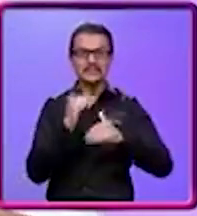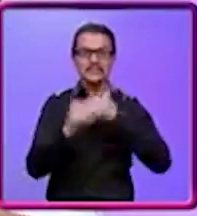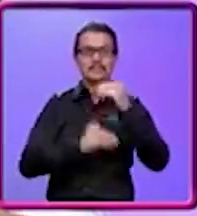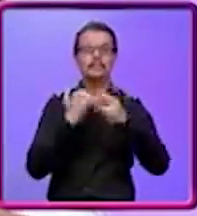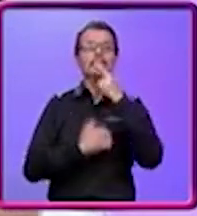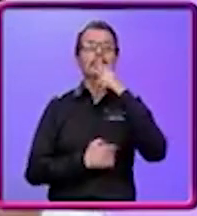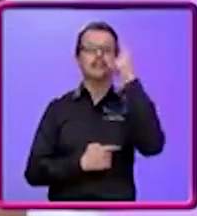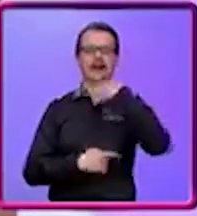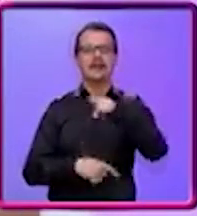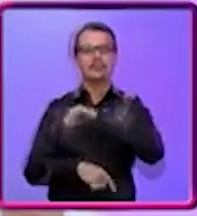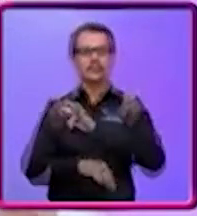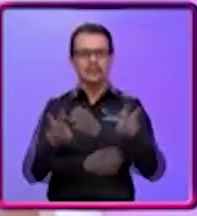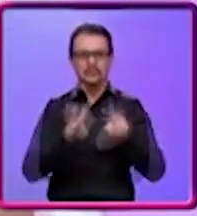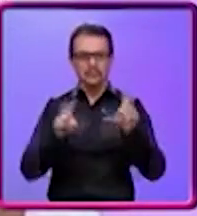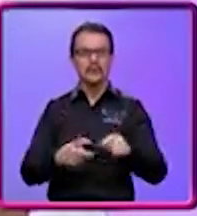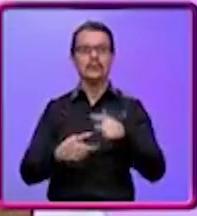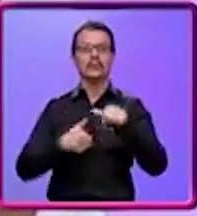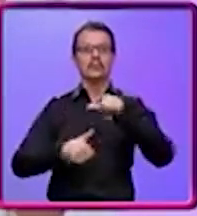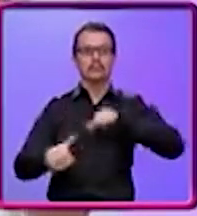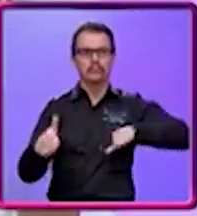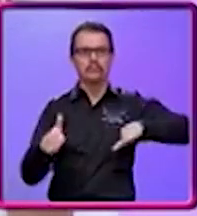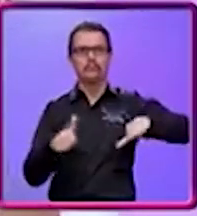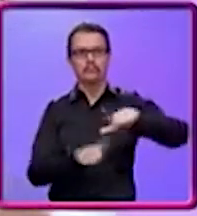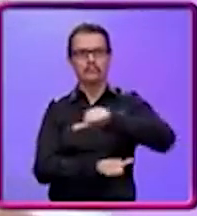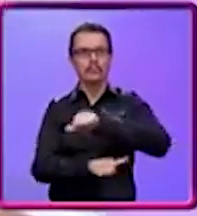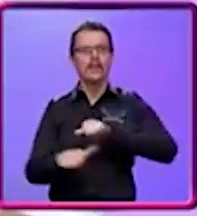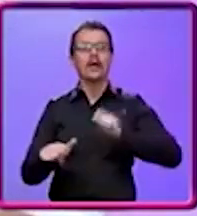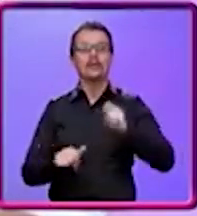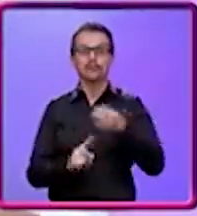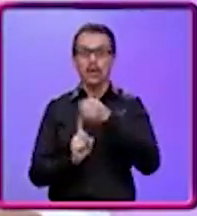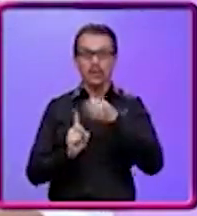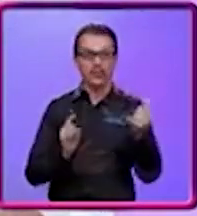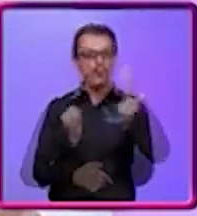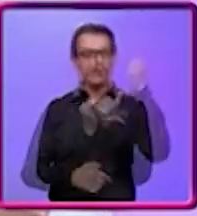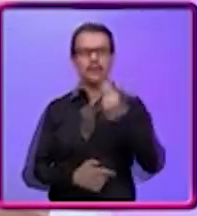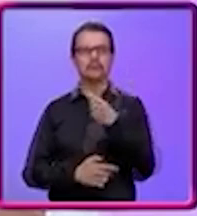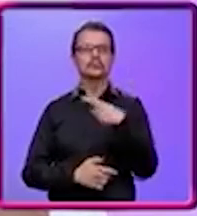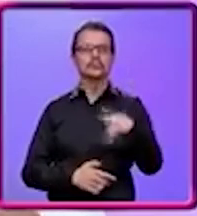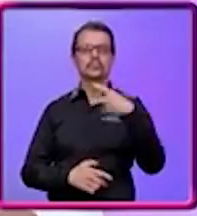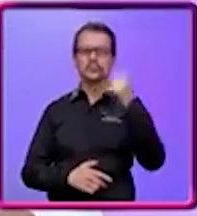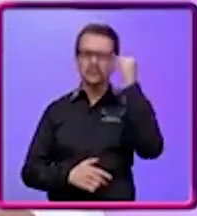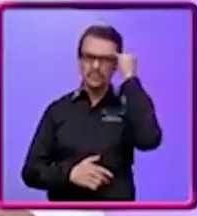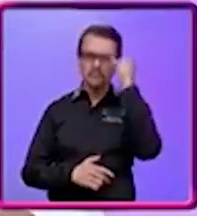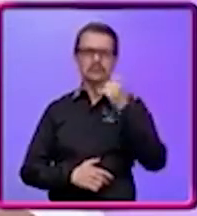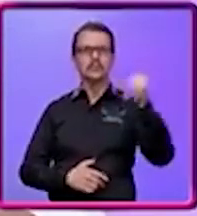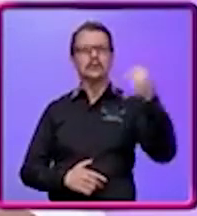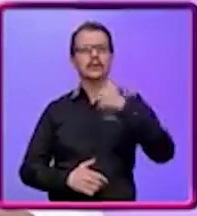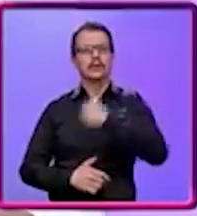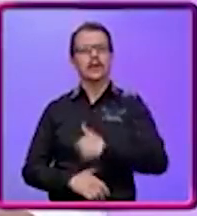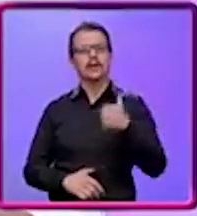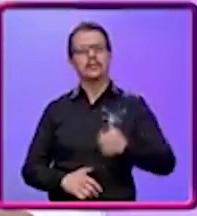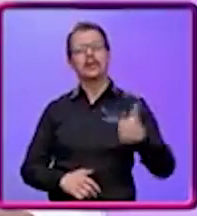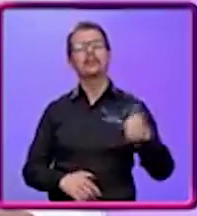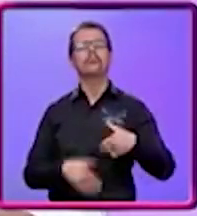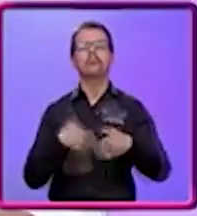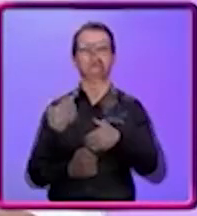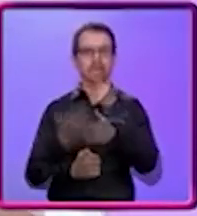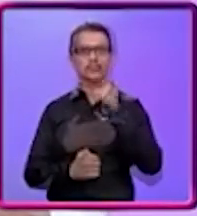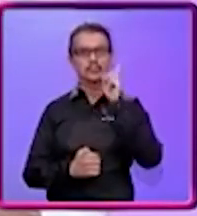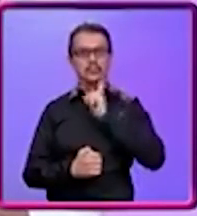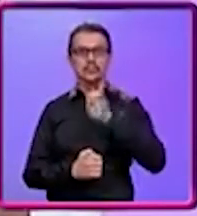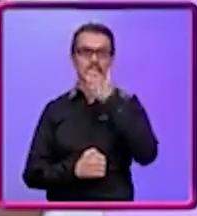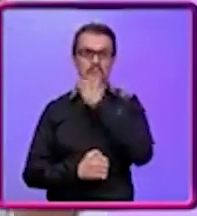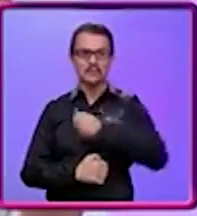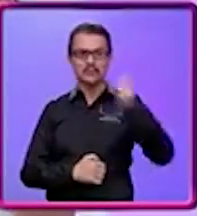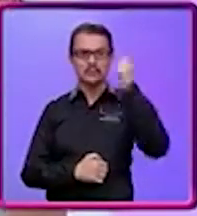dividido este debate con una duración de 2 minutos con 30 segundos en cada intervención los temas centrales fueron economía y empleo